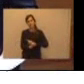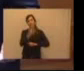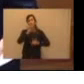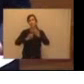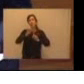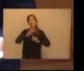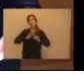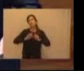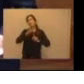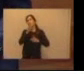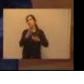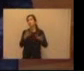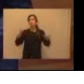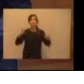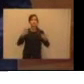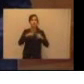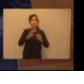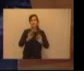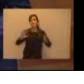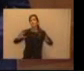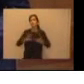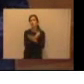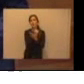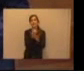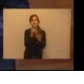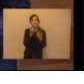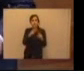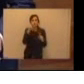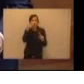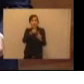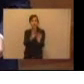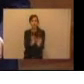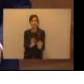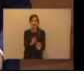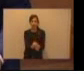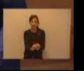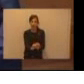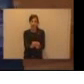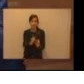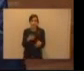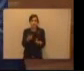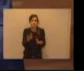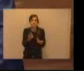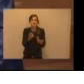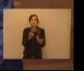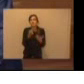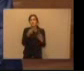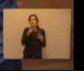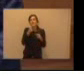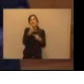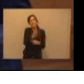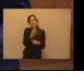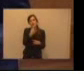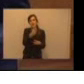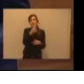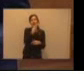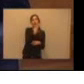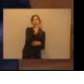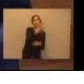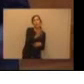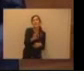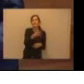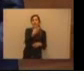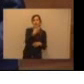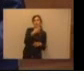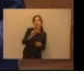estas cosas, revertirlas, tienen sus dificultades objetivas, y es muy difícil decirle a 40 o a 50 trabajadores que han perdido su